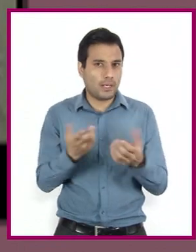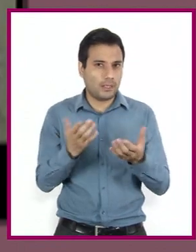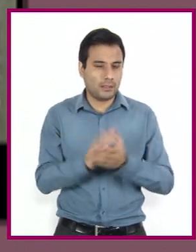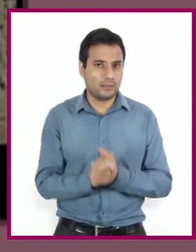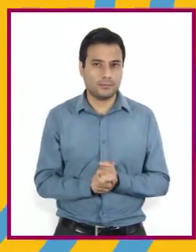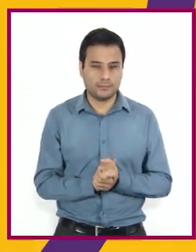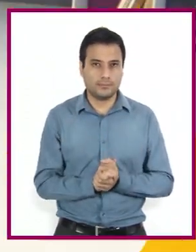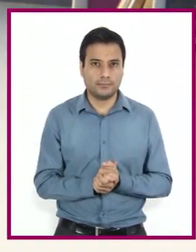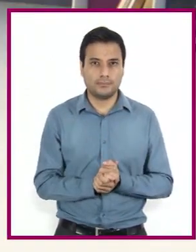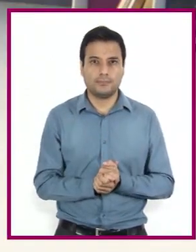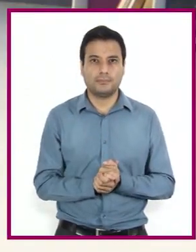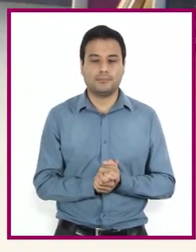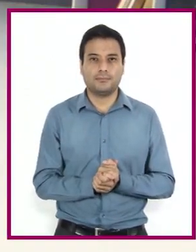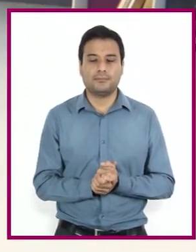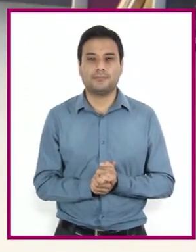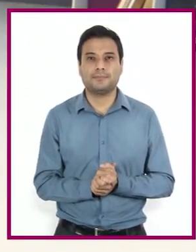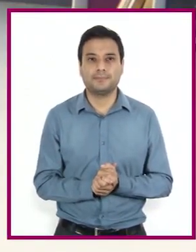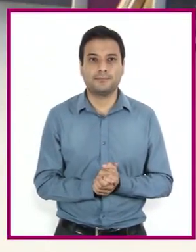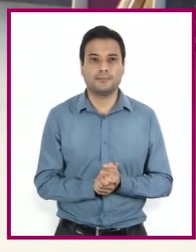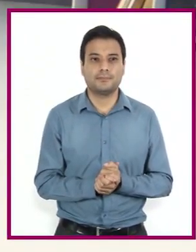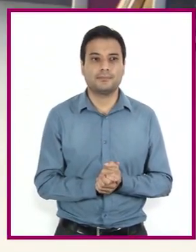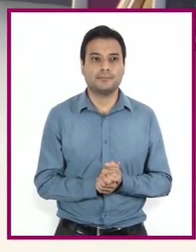armónica.